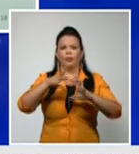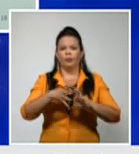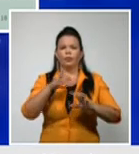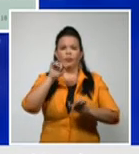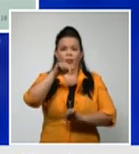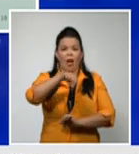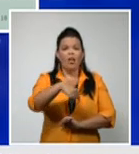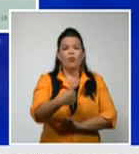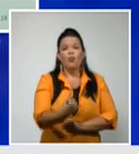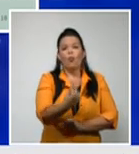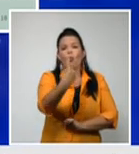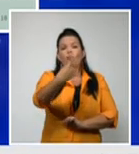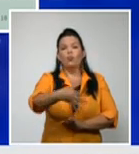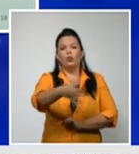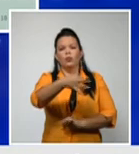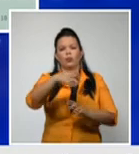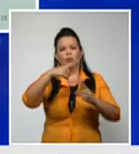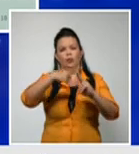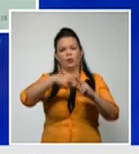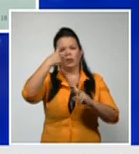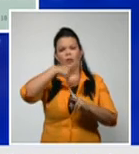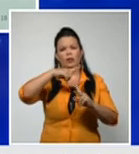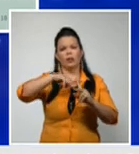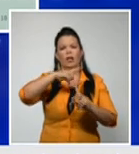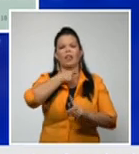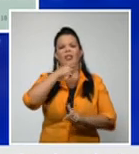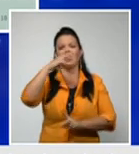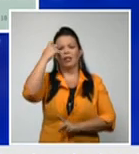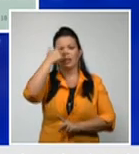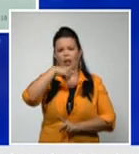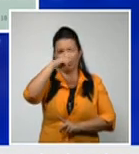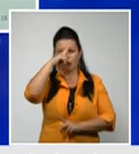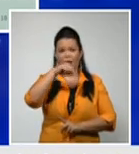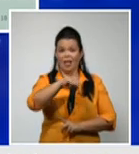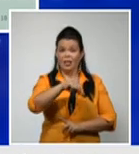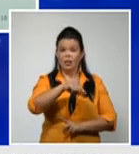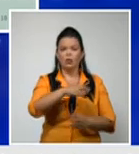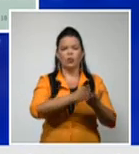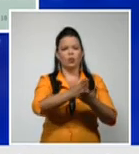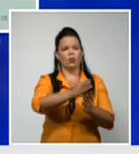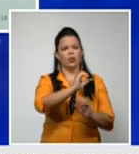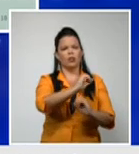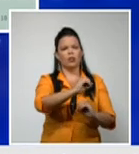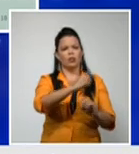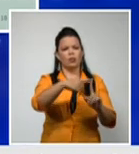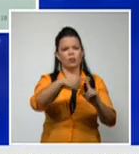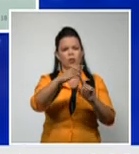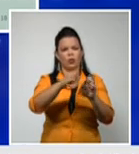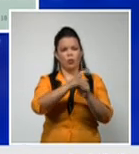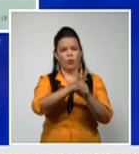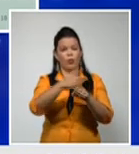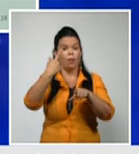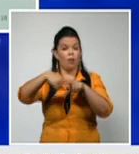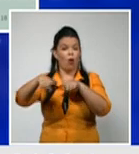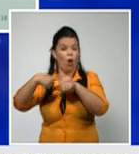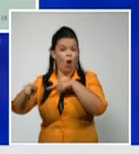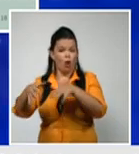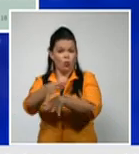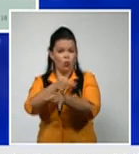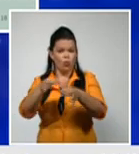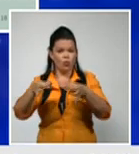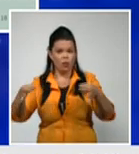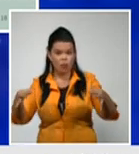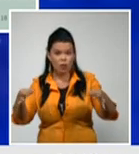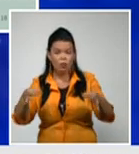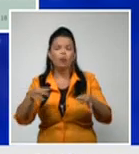que es el municipio de Yatera, pero de todas formas los restantes sí tenía casos. Ayer confirma 13